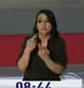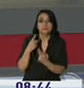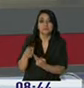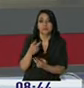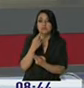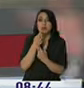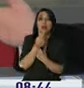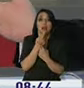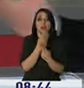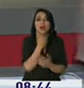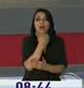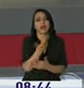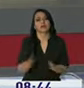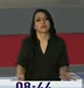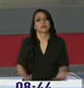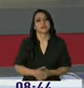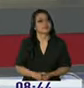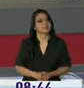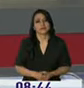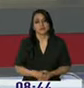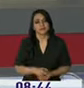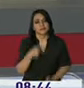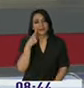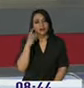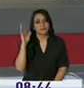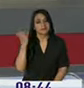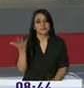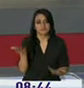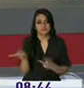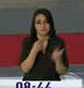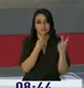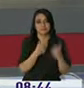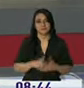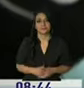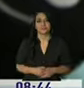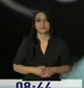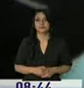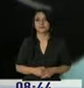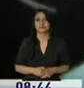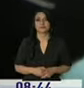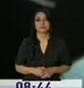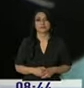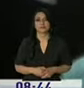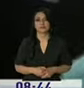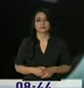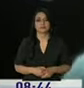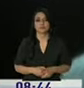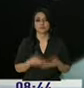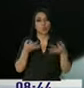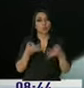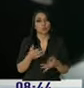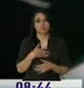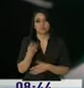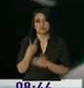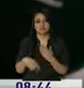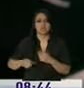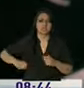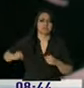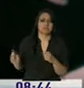lectura. Aplausos. ¿Qué tipo este? Adelante, por favor. No es justo lo que le hizo a mi hija, no es justo.